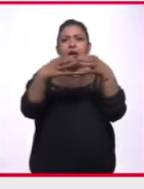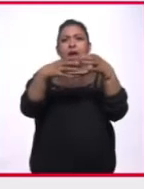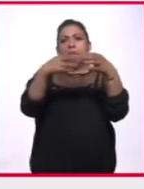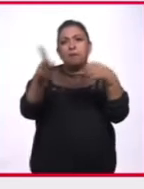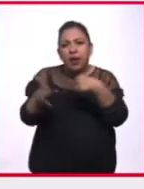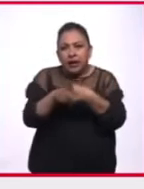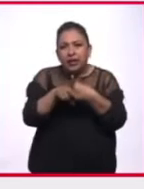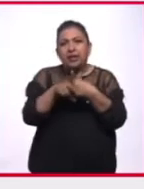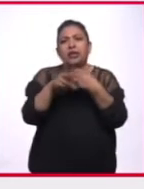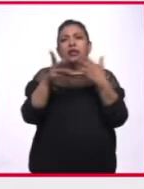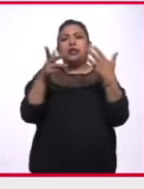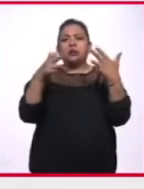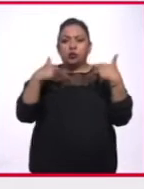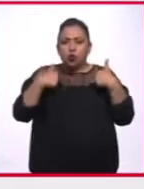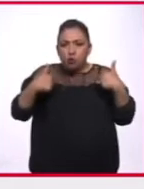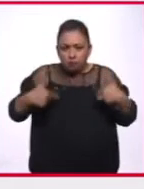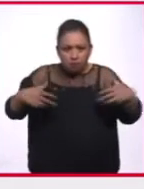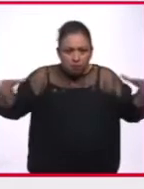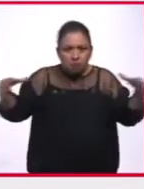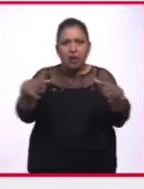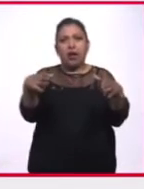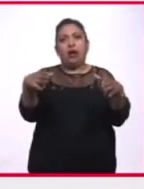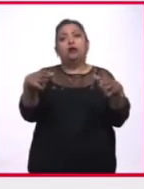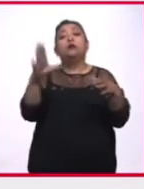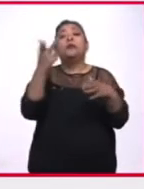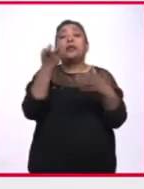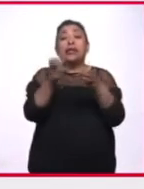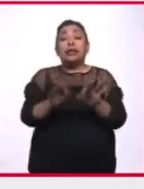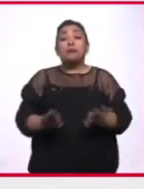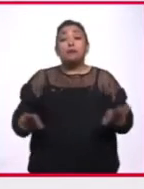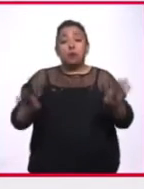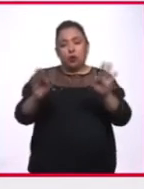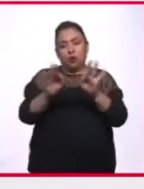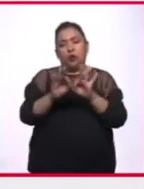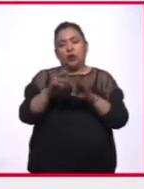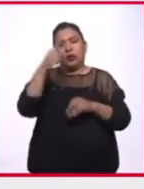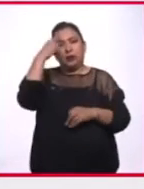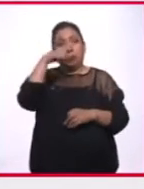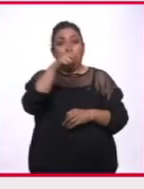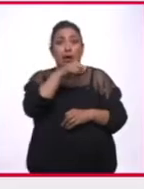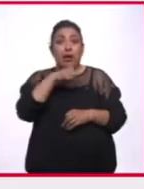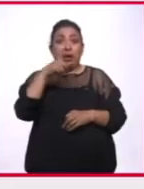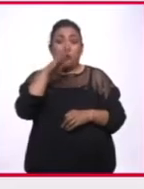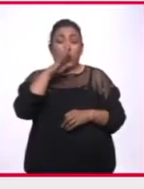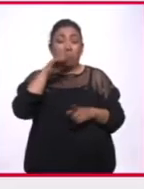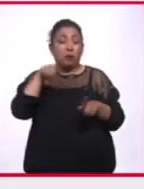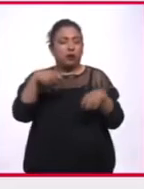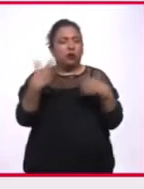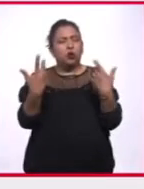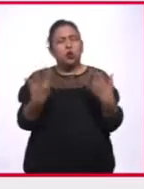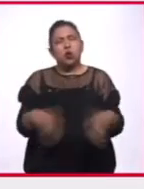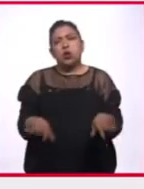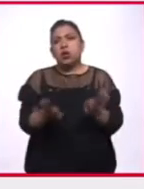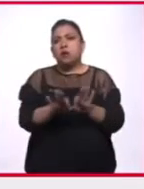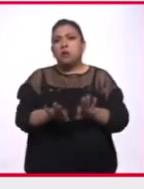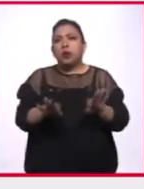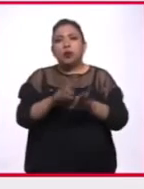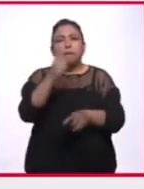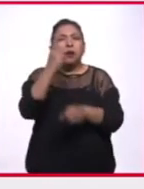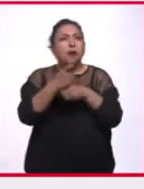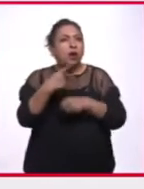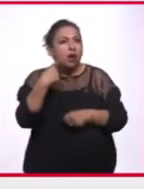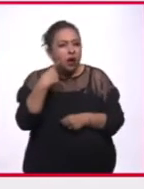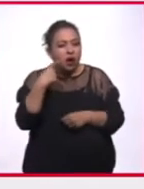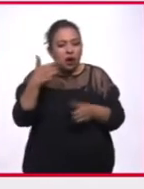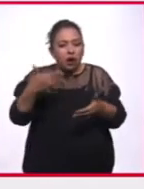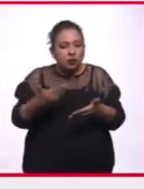nación, como humanidad incluso. Entonces la importancia de la lengua materna es fundamental, es lo primero que escuchamos